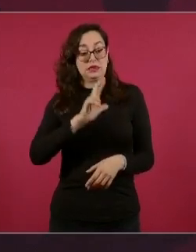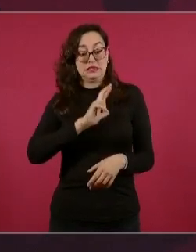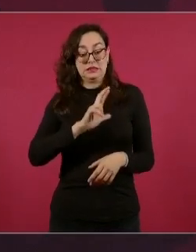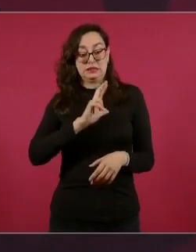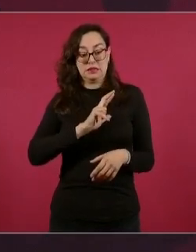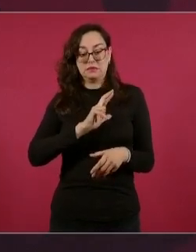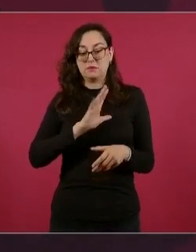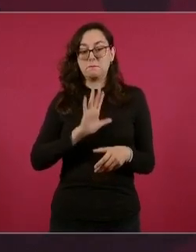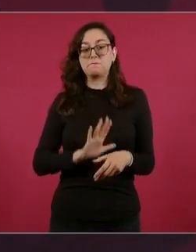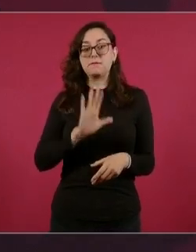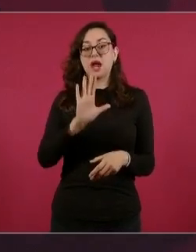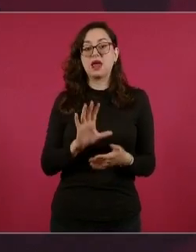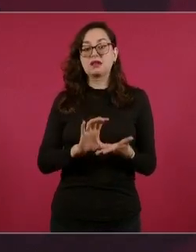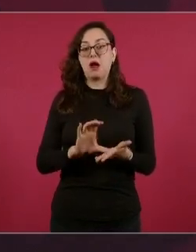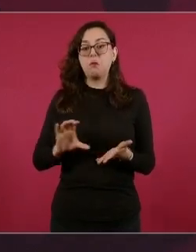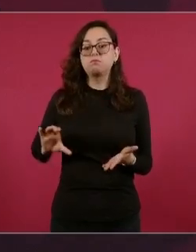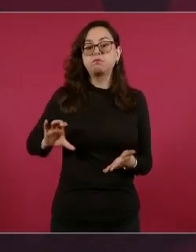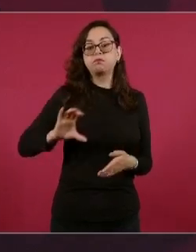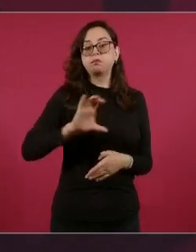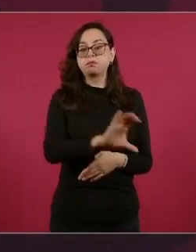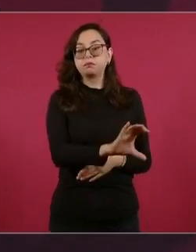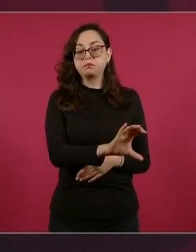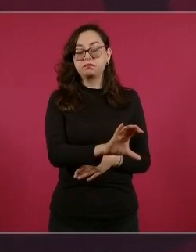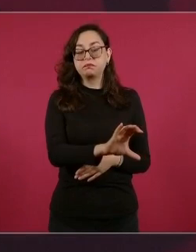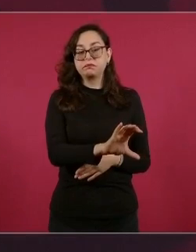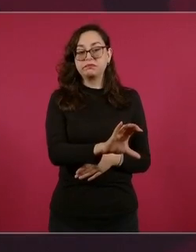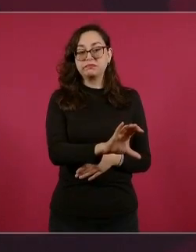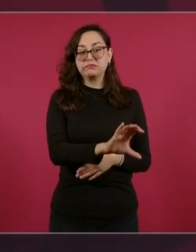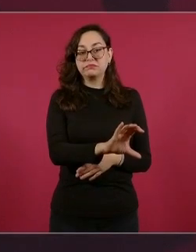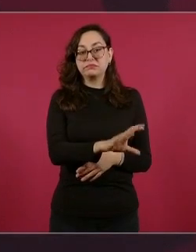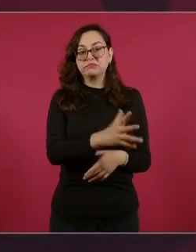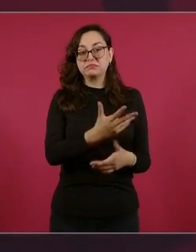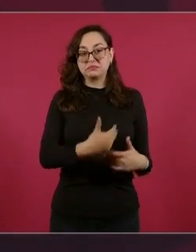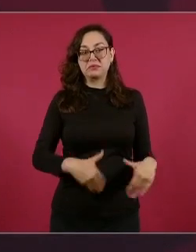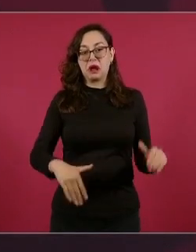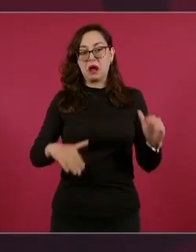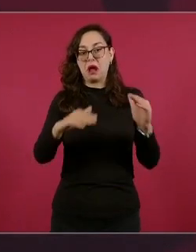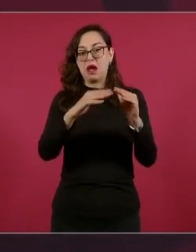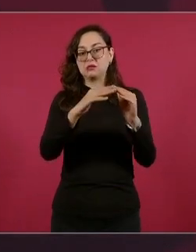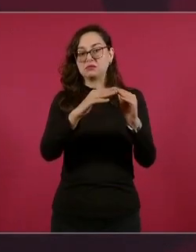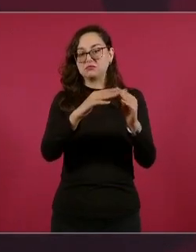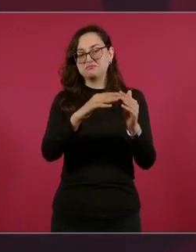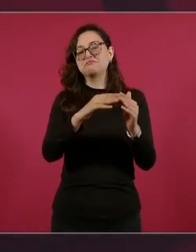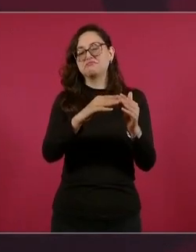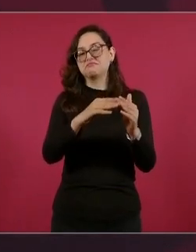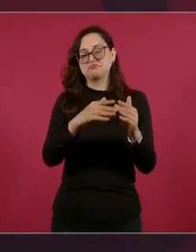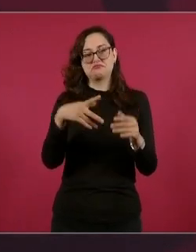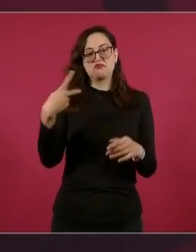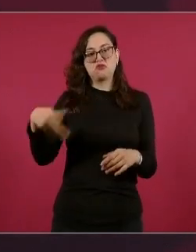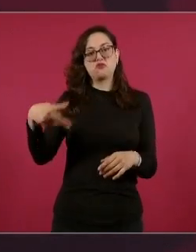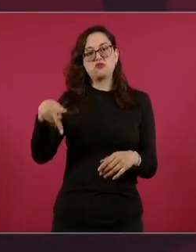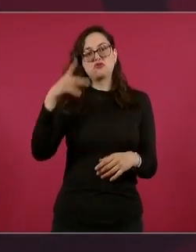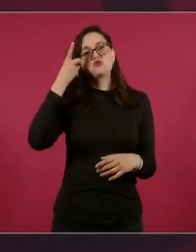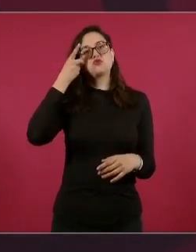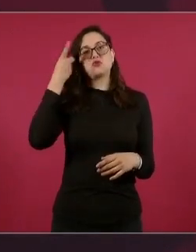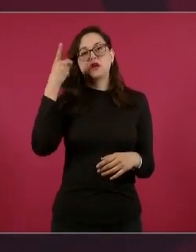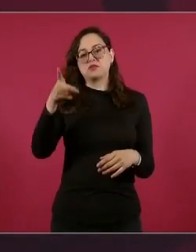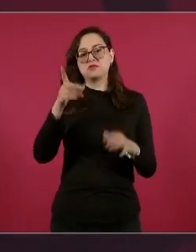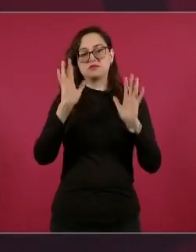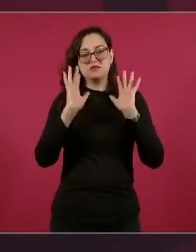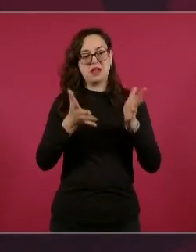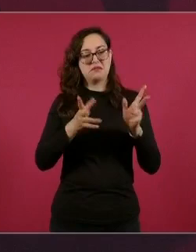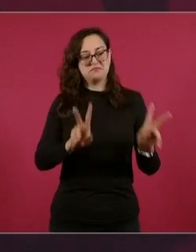comprar su casa donde vive, y se le va a descontar todo lo que pagó de renta.